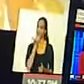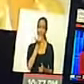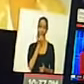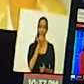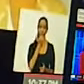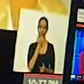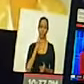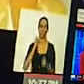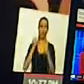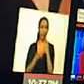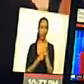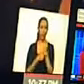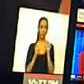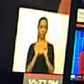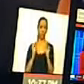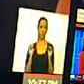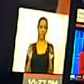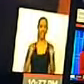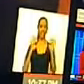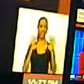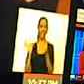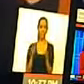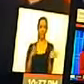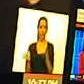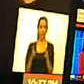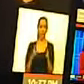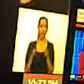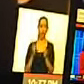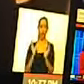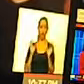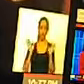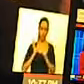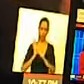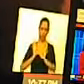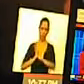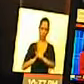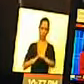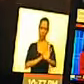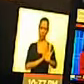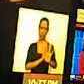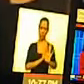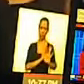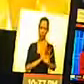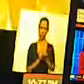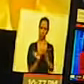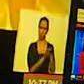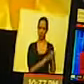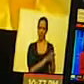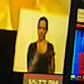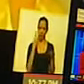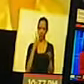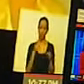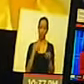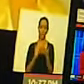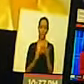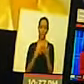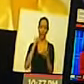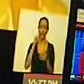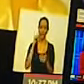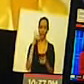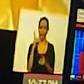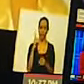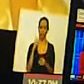Guaidó está llamando al 10 de marzo a una concentración, una movilización, por el otro lado vemos a partidos como Acción Democrática